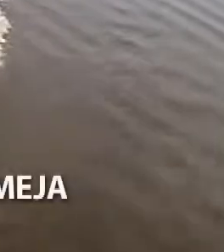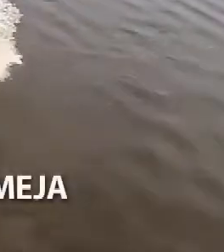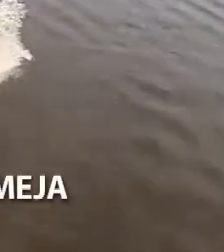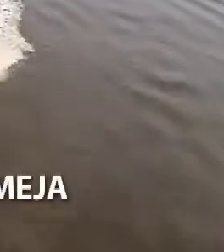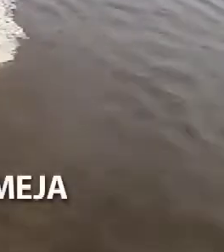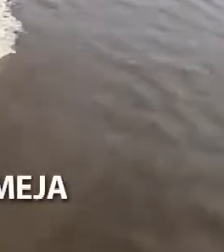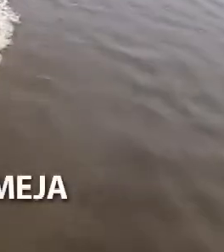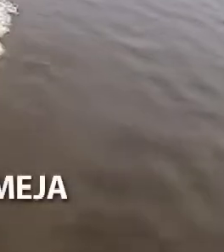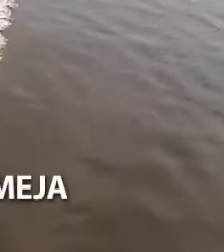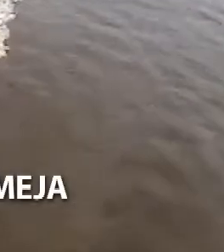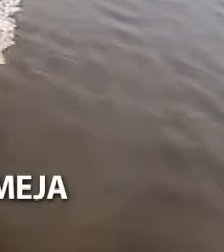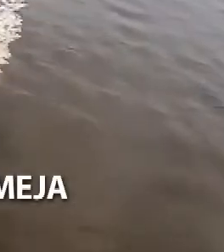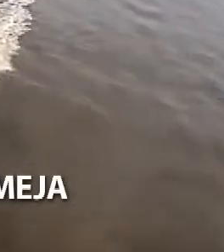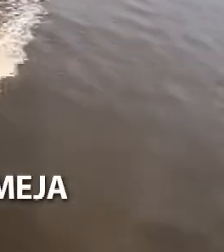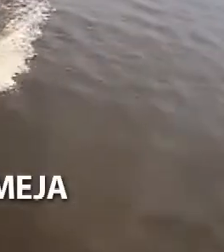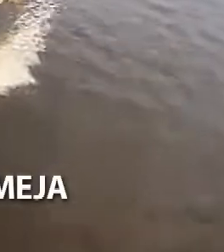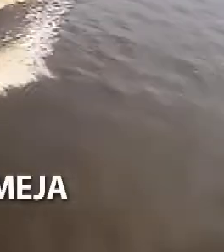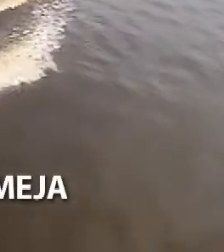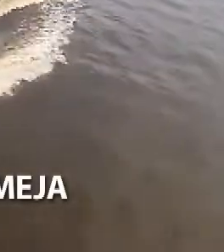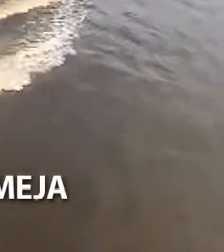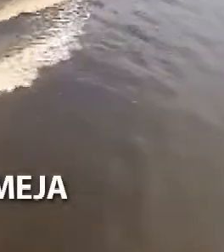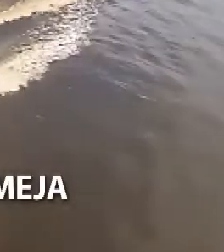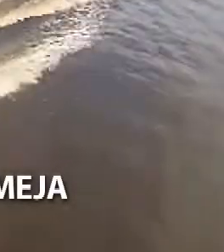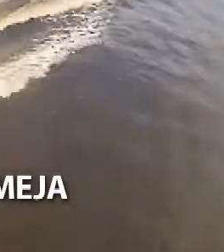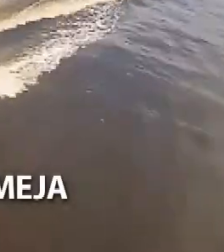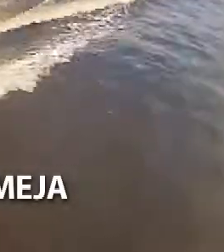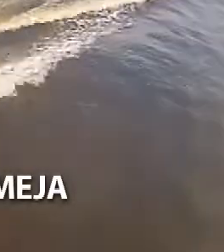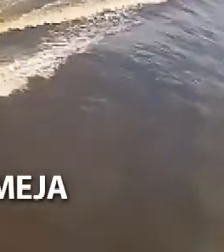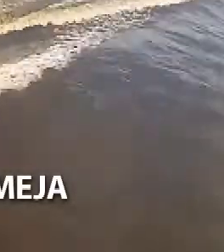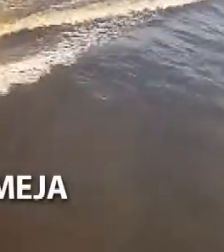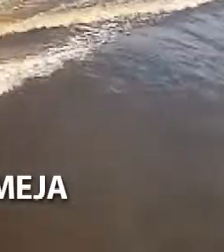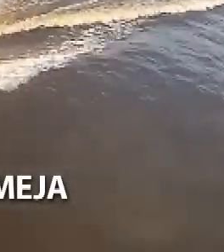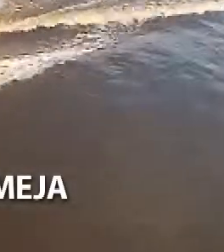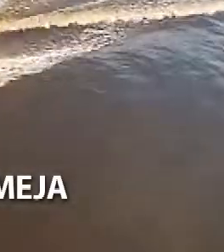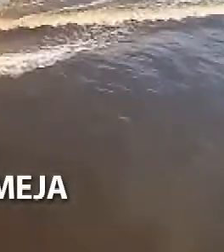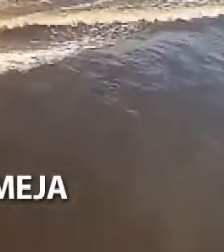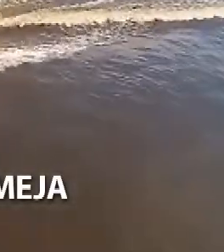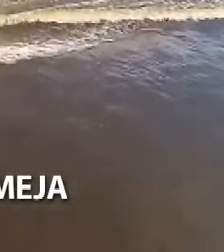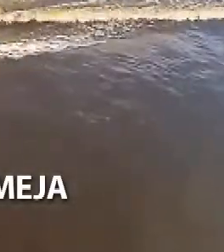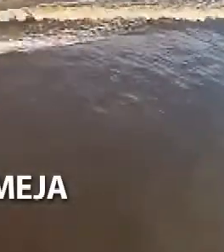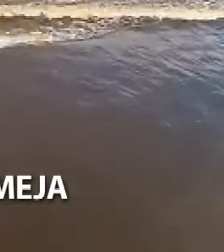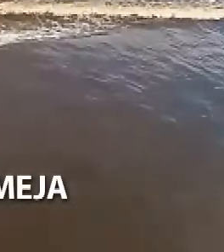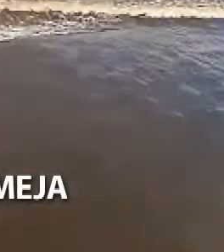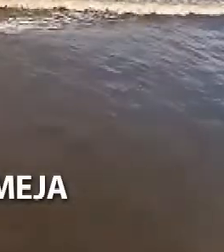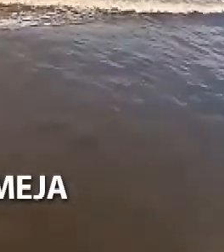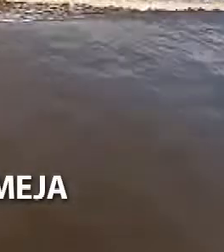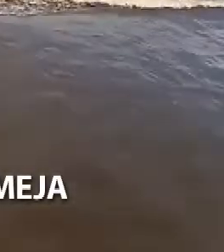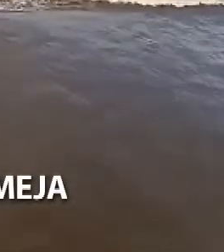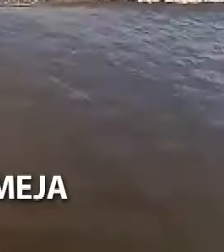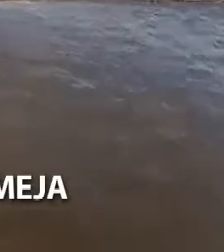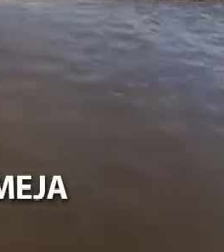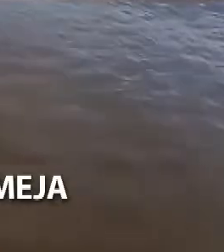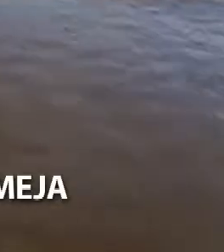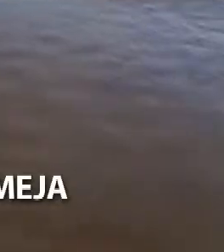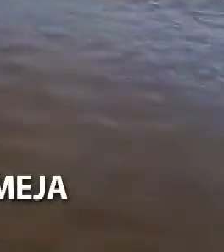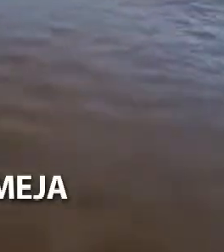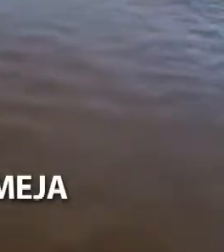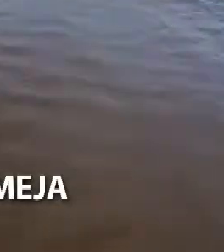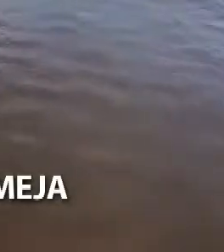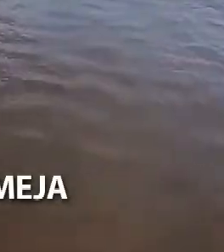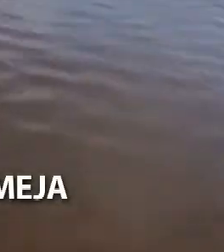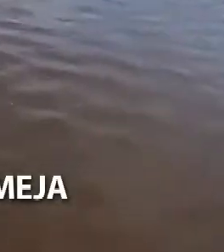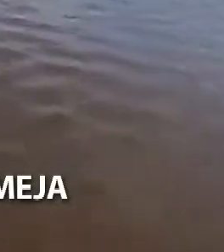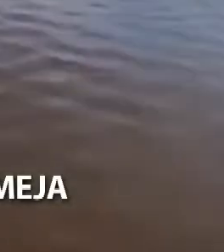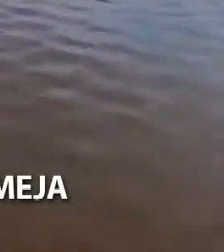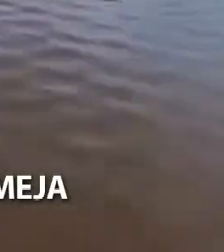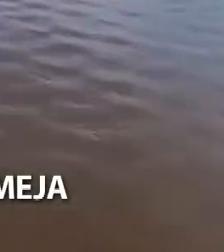Un mensaje de Tipografía y Litografía Barreto, 56 años al servicio de Barranca Bermeja y el Magdalena